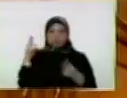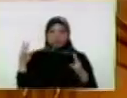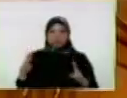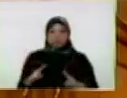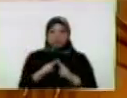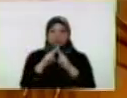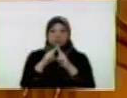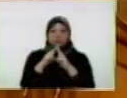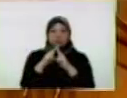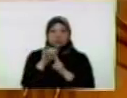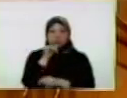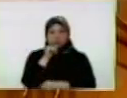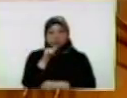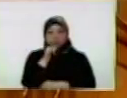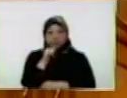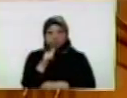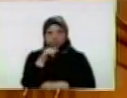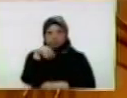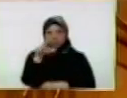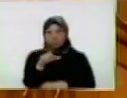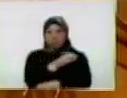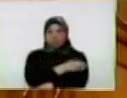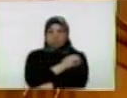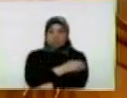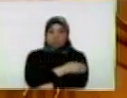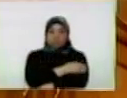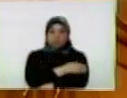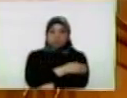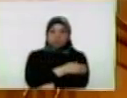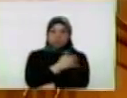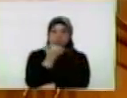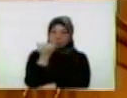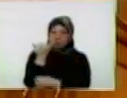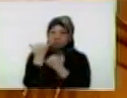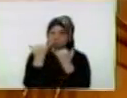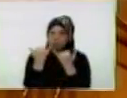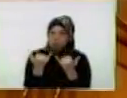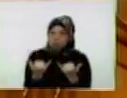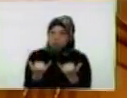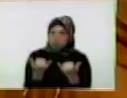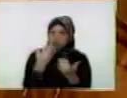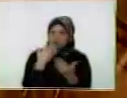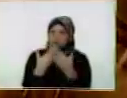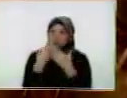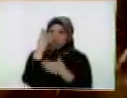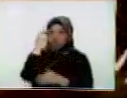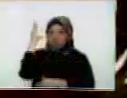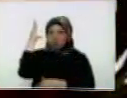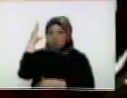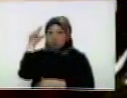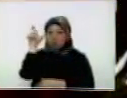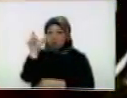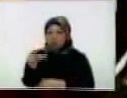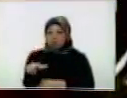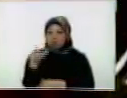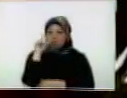entregando informaciones a la oposición. Ahora, gracias a Dios, primero que fue